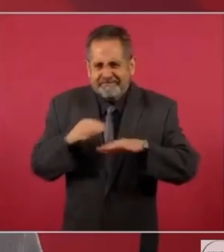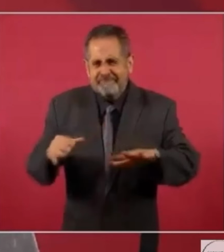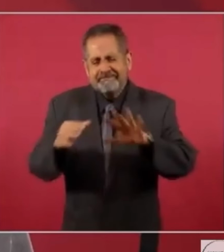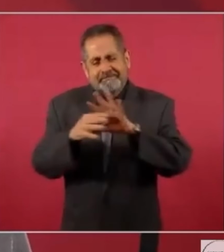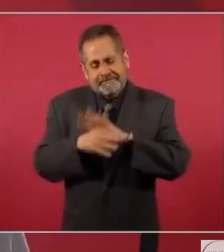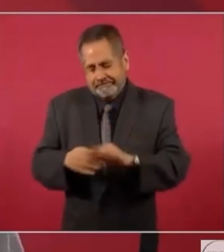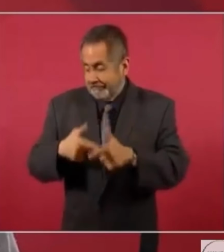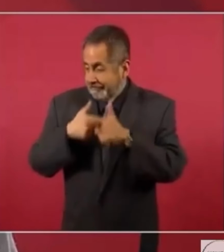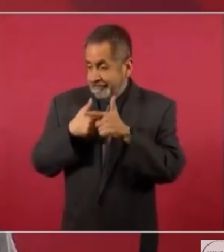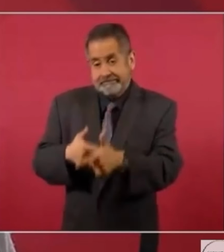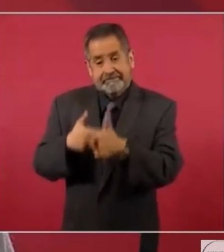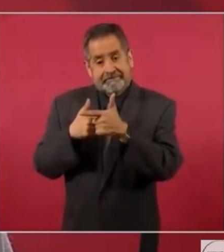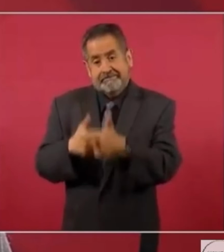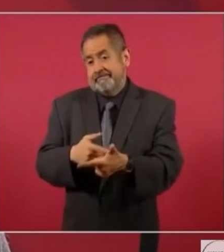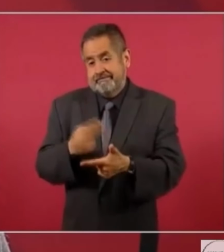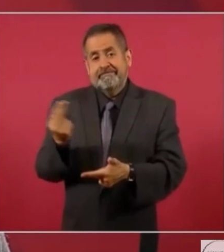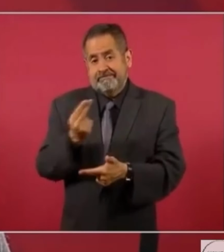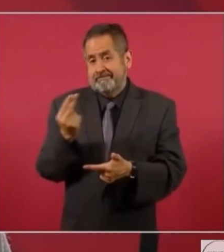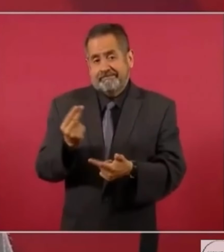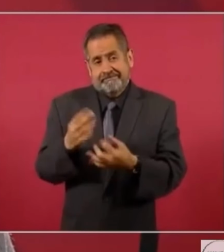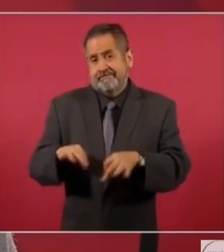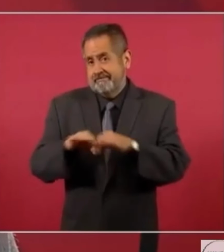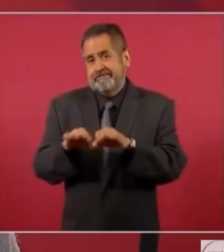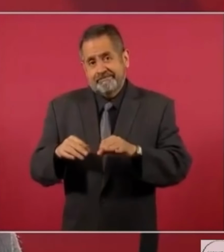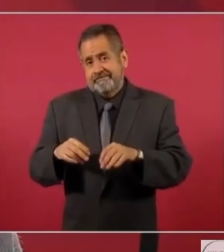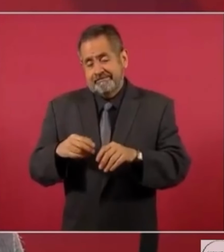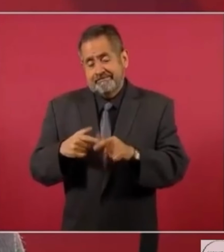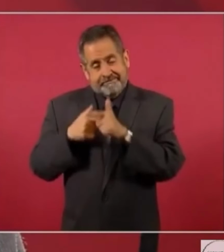que hay que seguir haciendo,